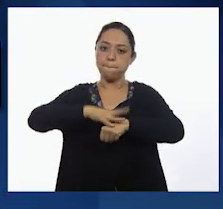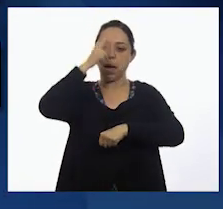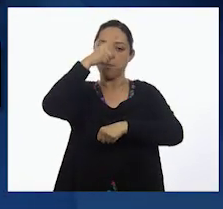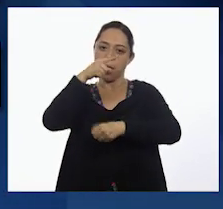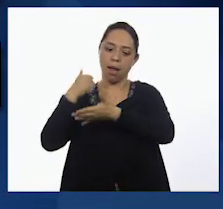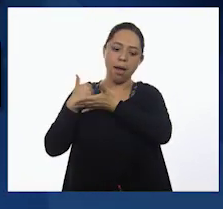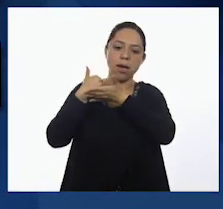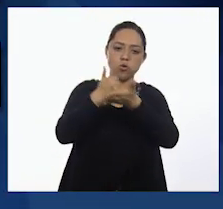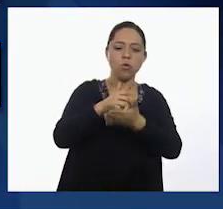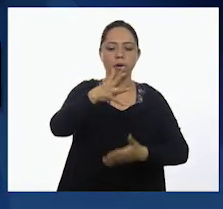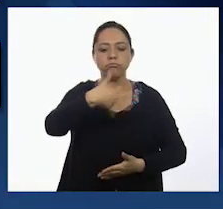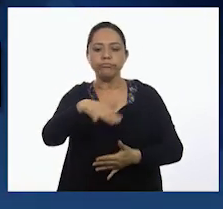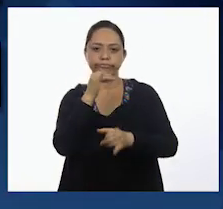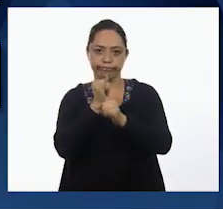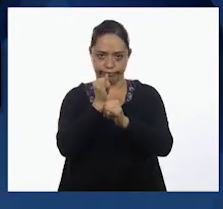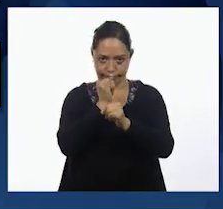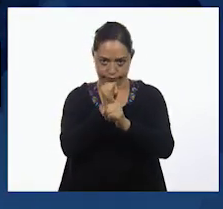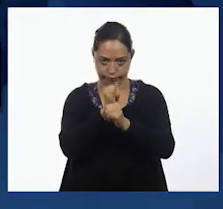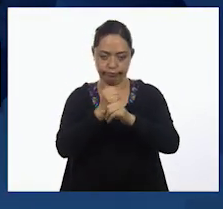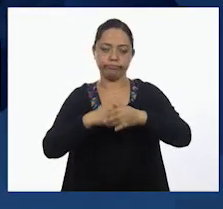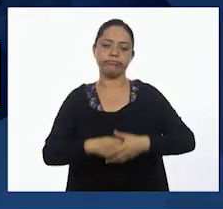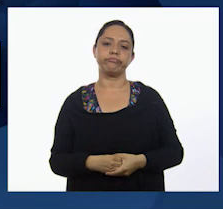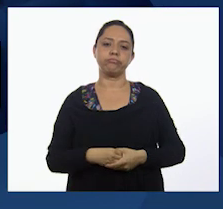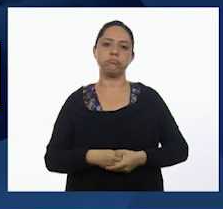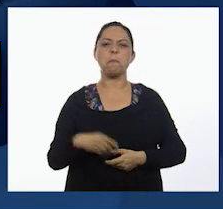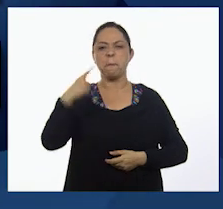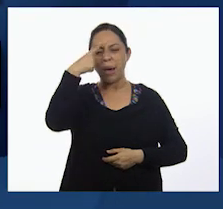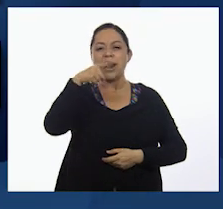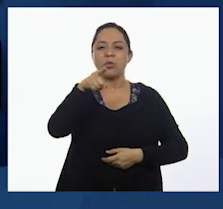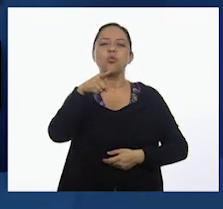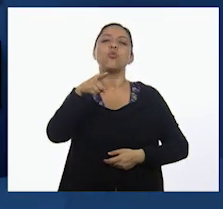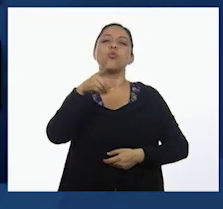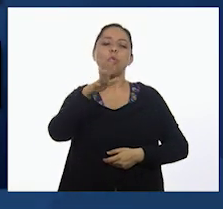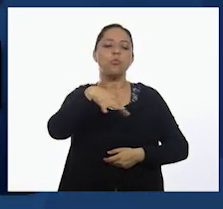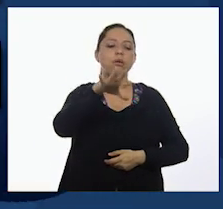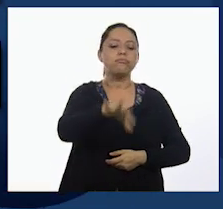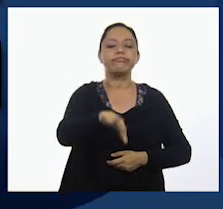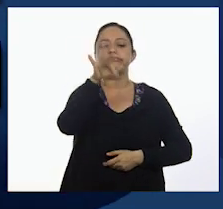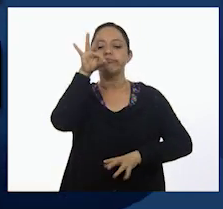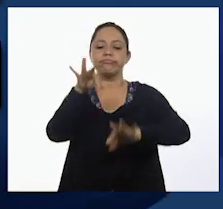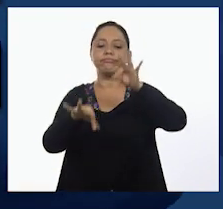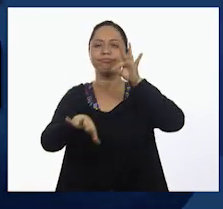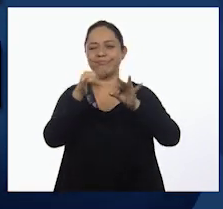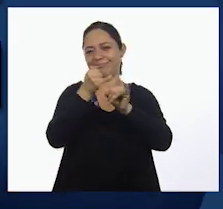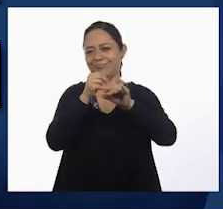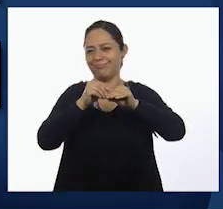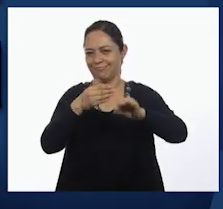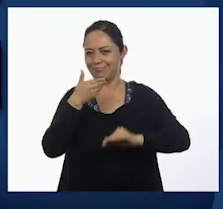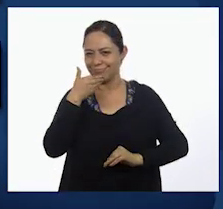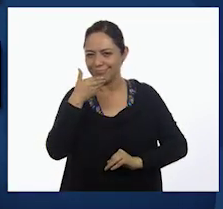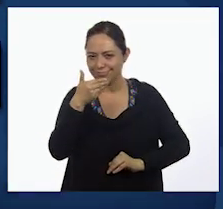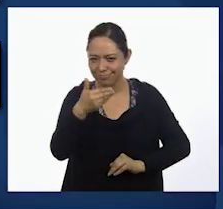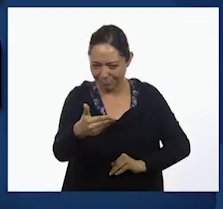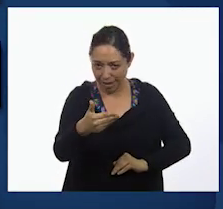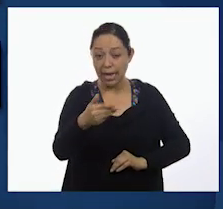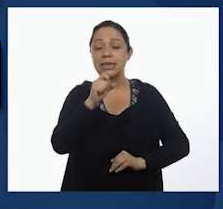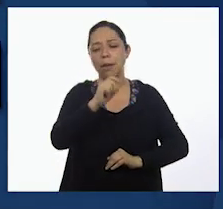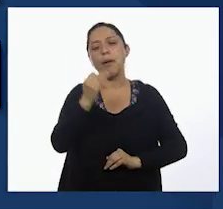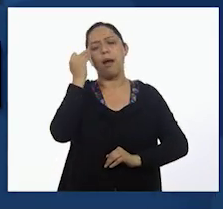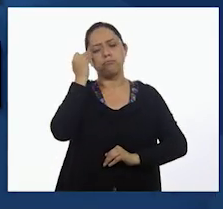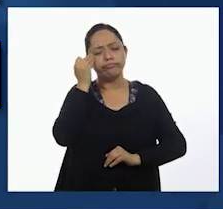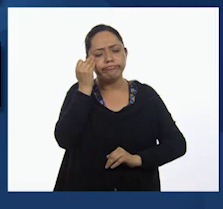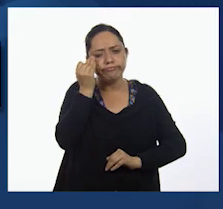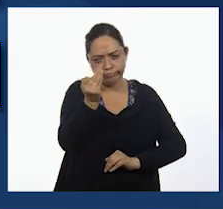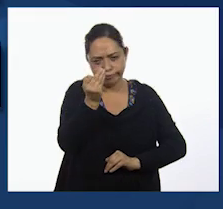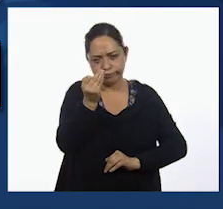en esa búsqueda por internet, pues para que encuentres la información adecuada y que también sea un tiempo considerable